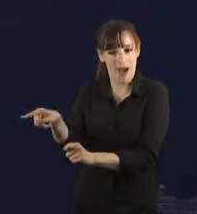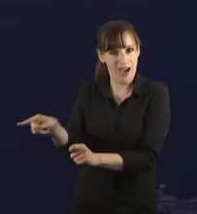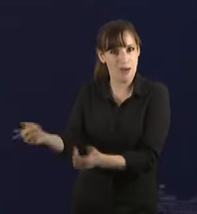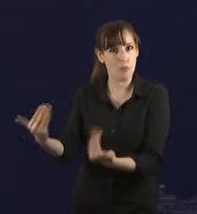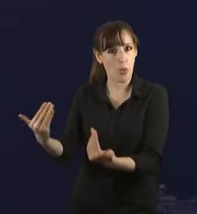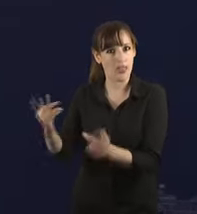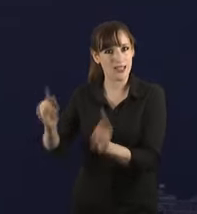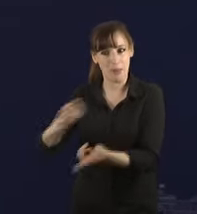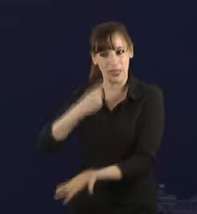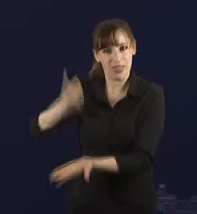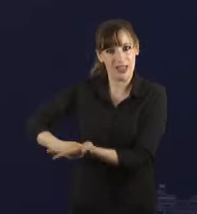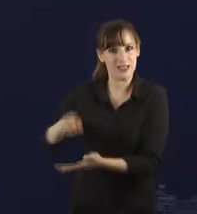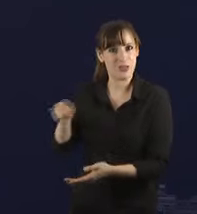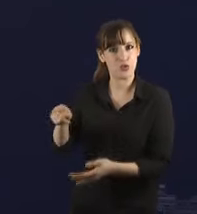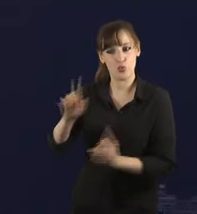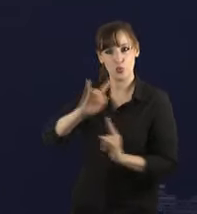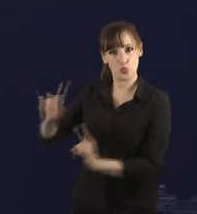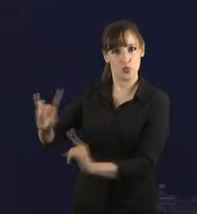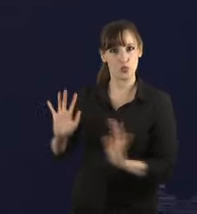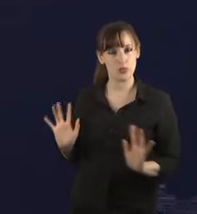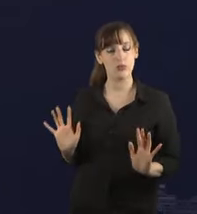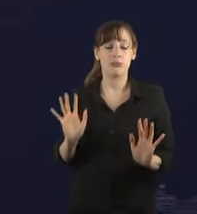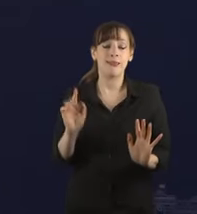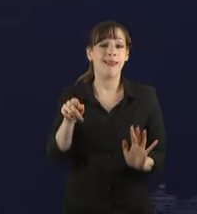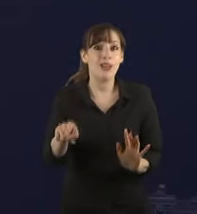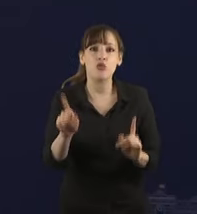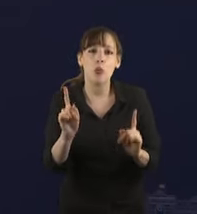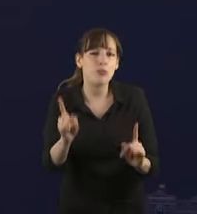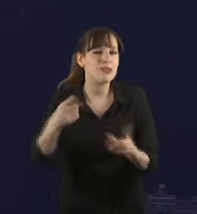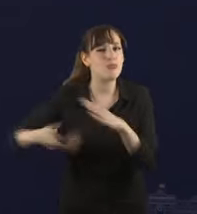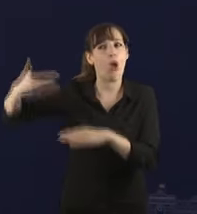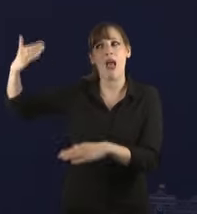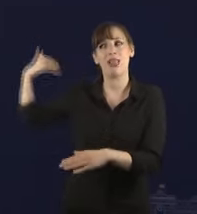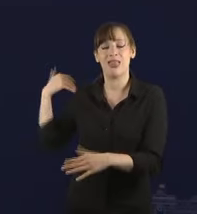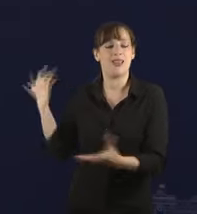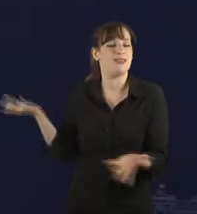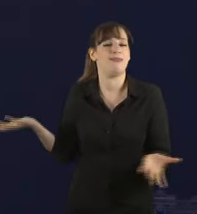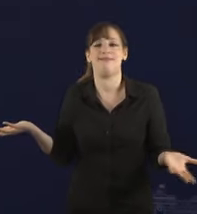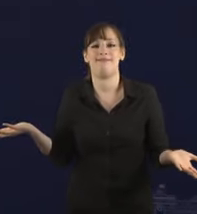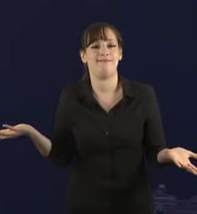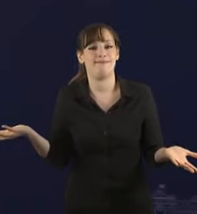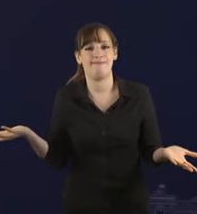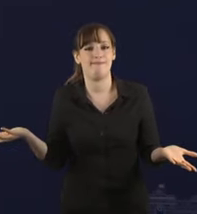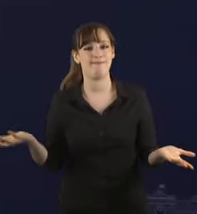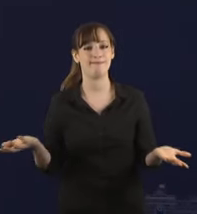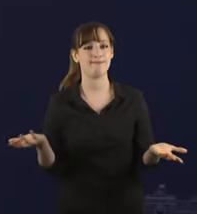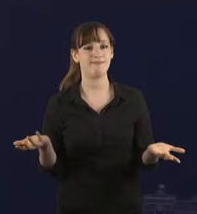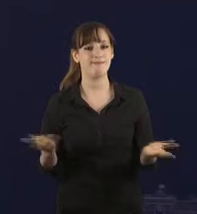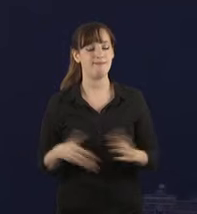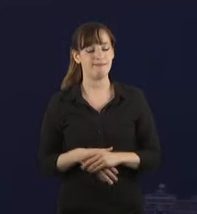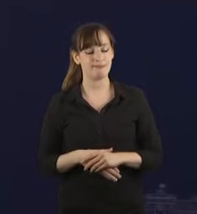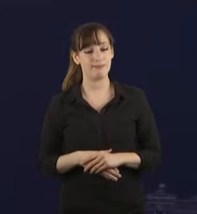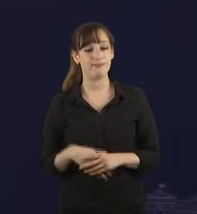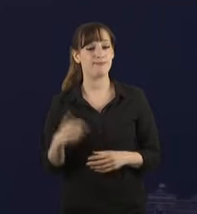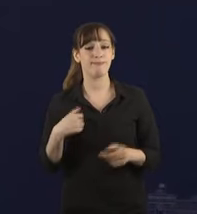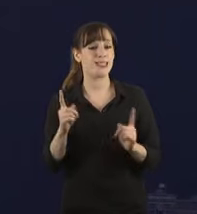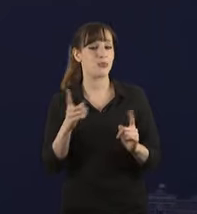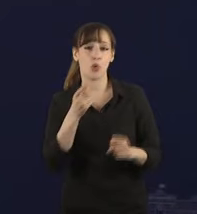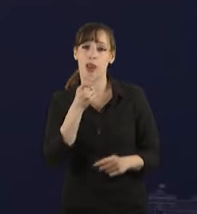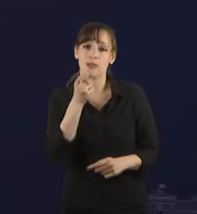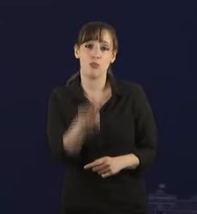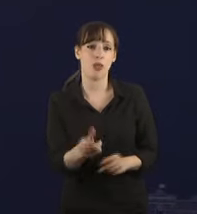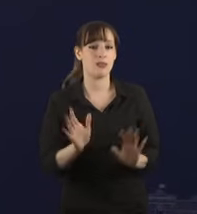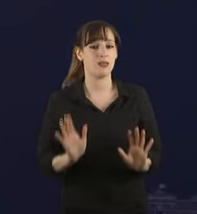lo que se ha hecho en el pasado así que no hay ni más ni menos que para responder que esto